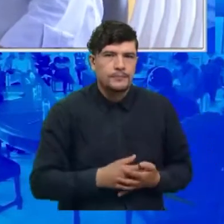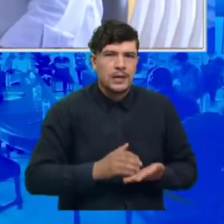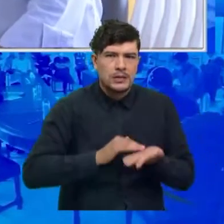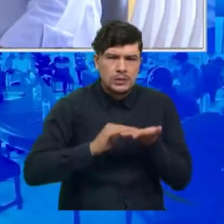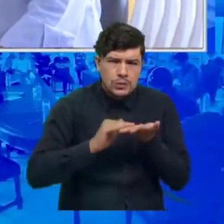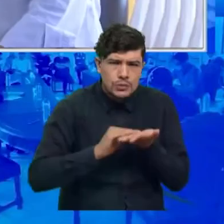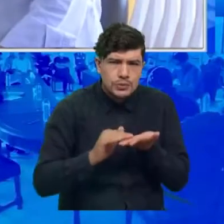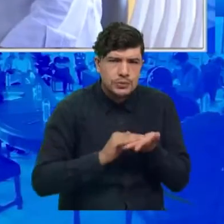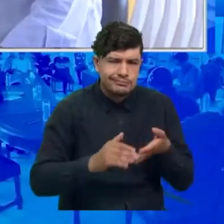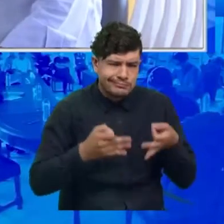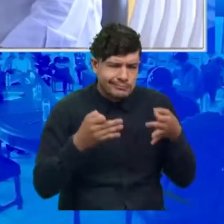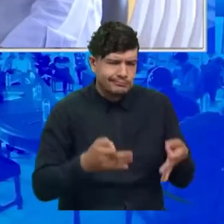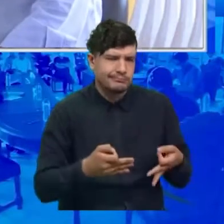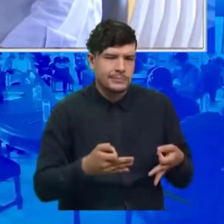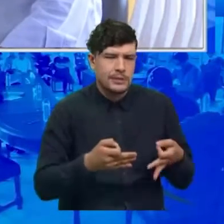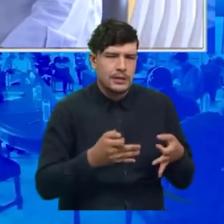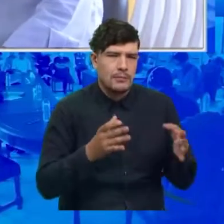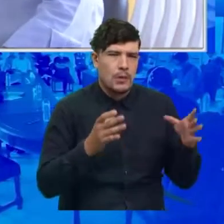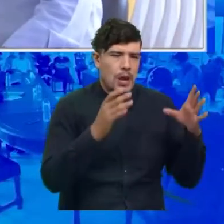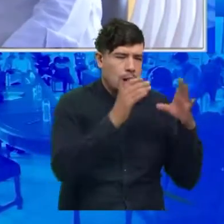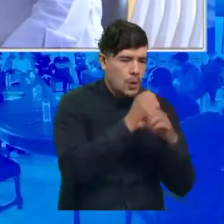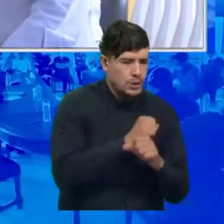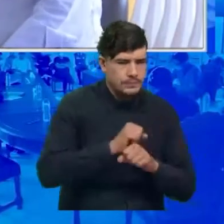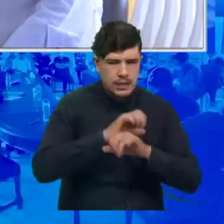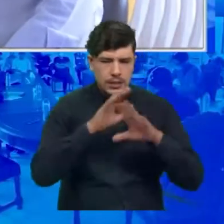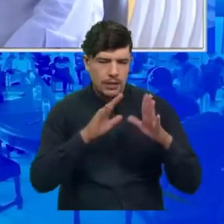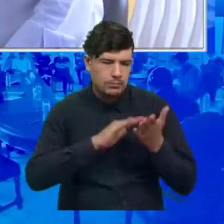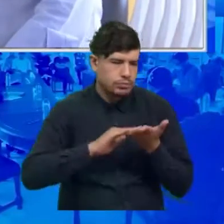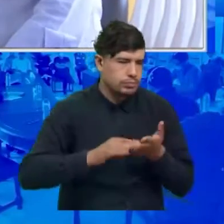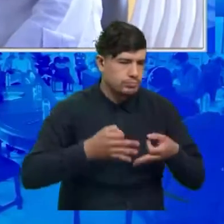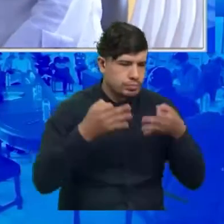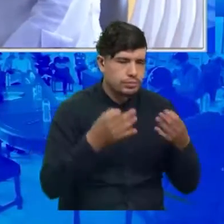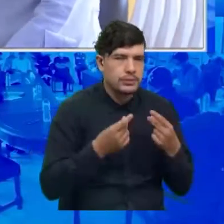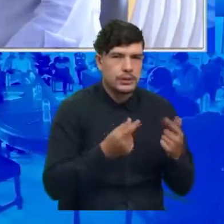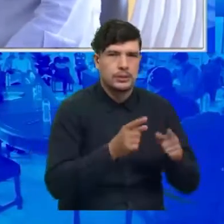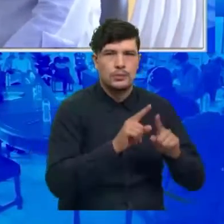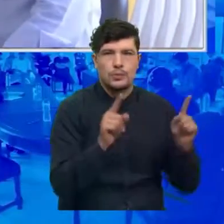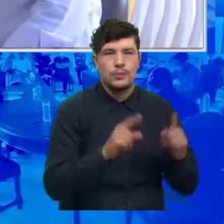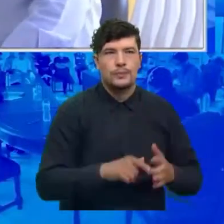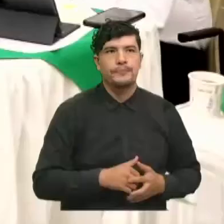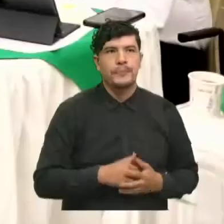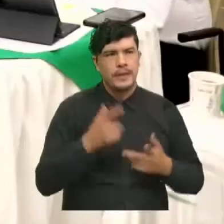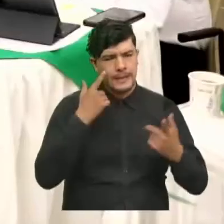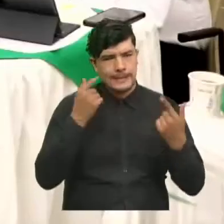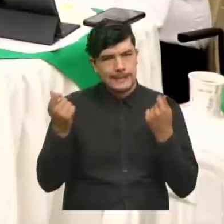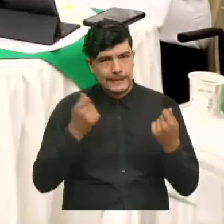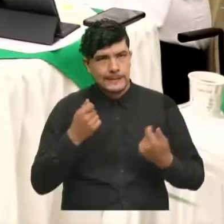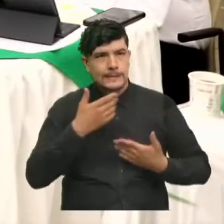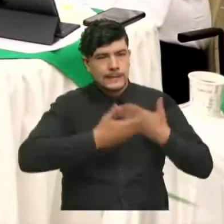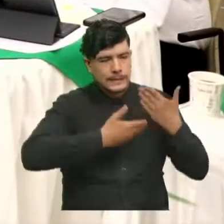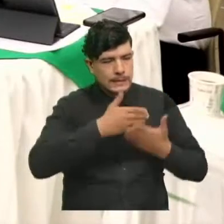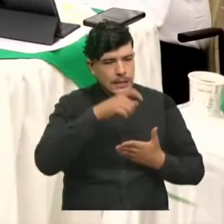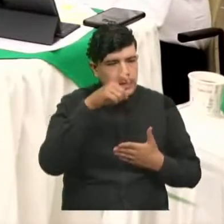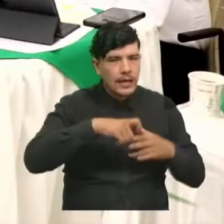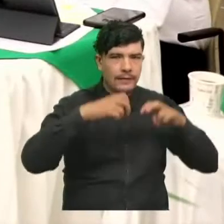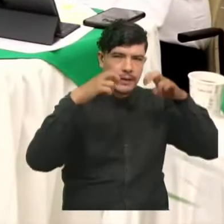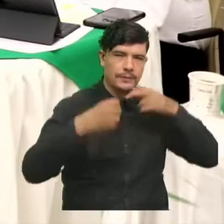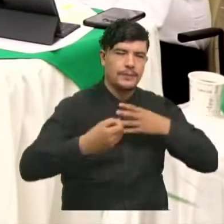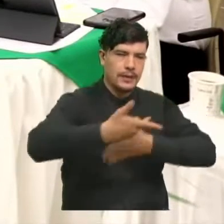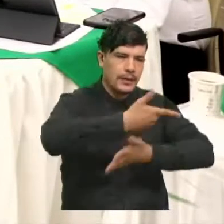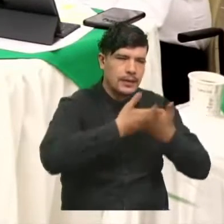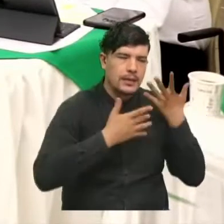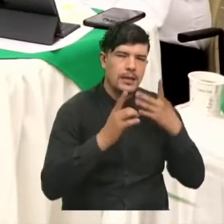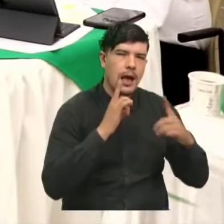hemos estado trabajando y creo que vamos por buen camino por lo menos en el mensaje y el llamado es que tenemos que sentarnos a dialogar a